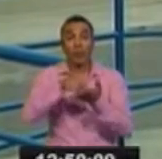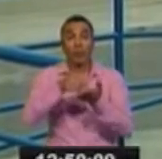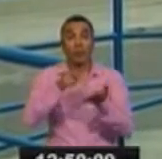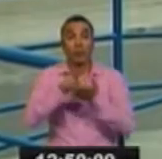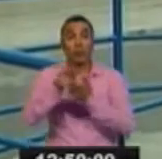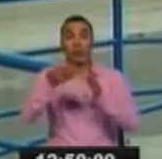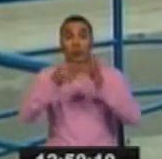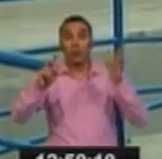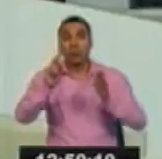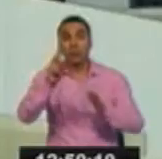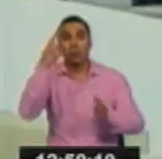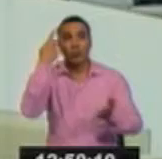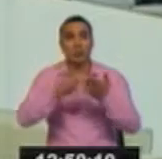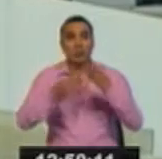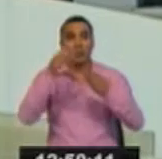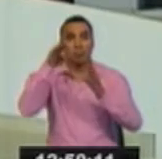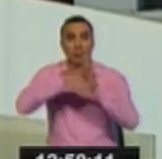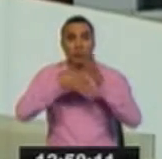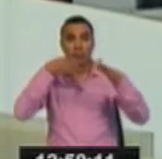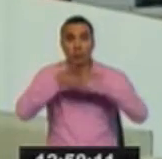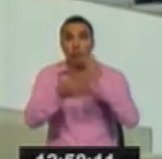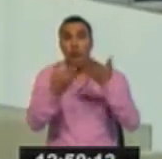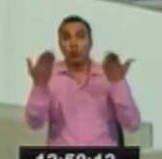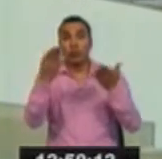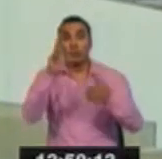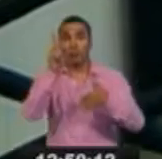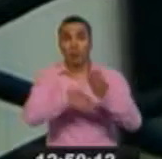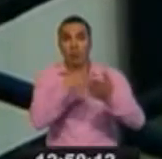la tecnología para evitar el ingreso de objetos no